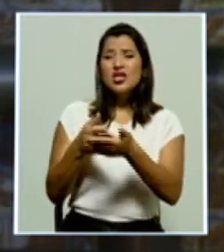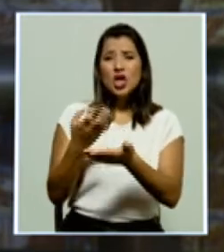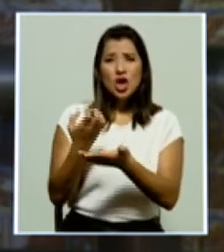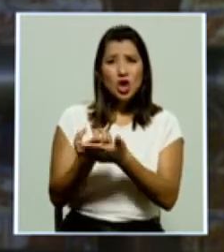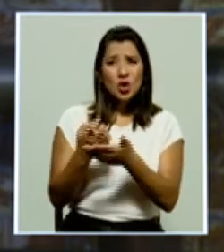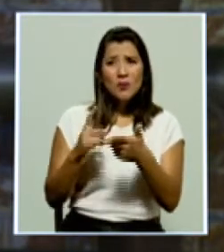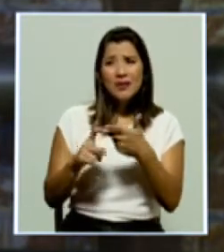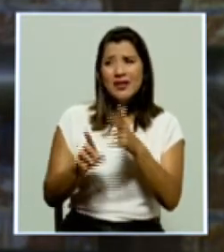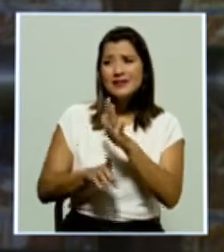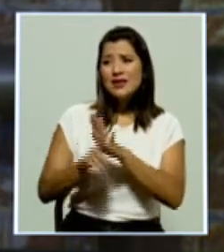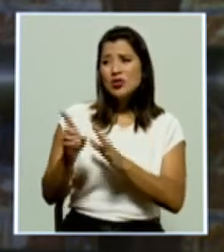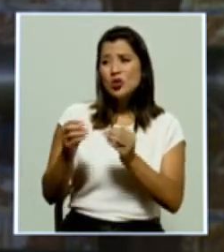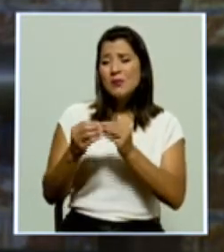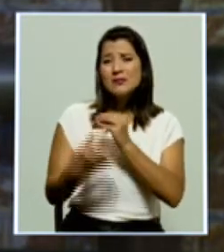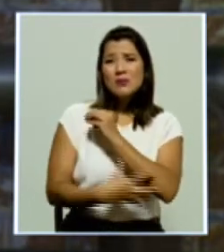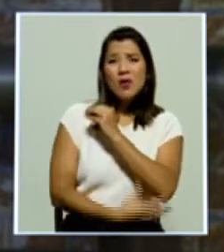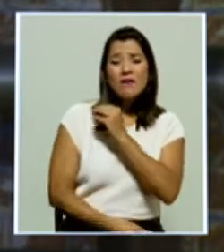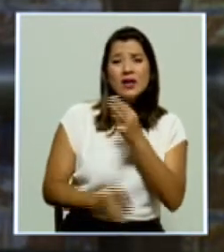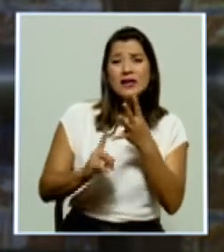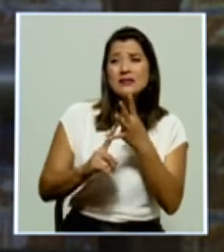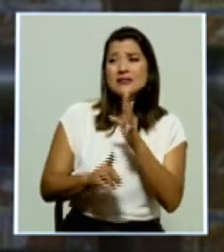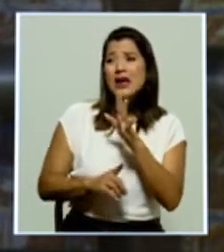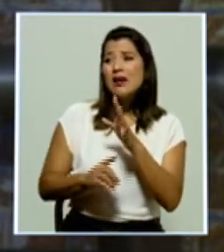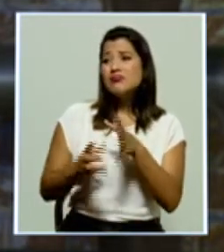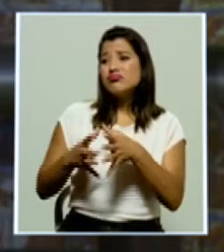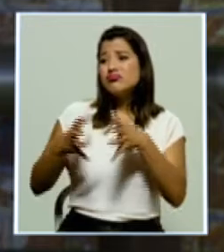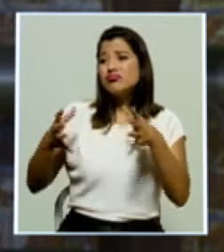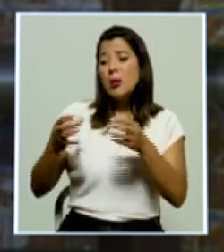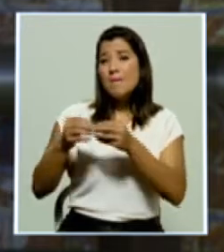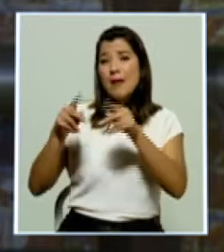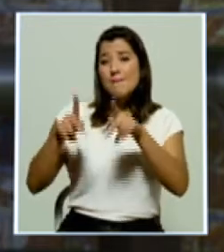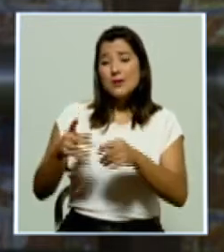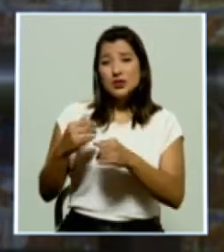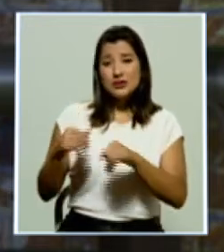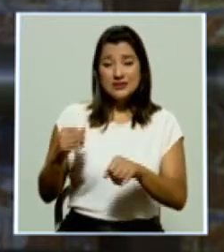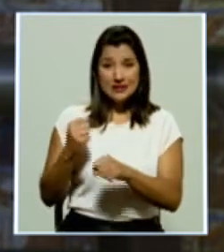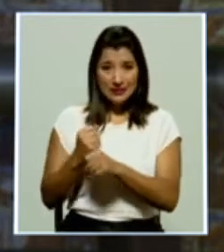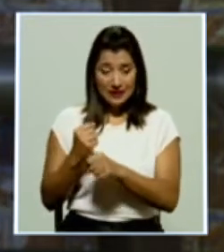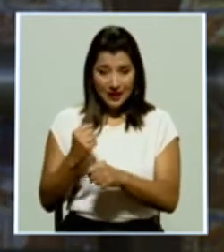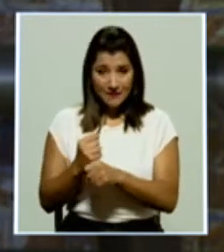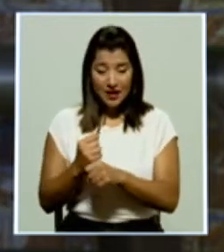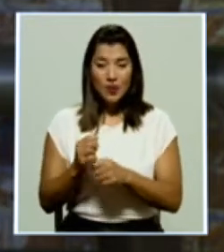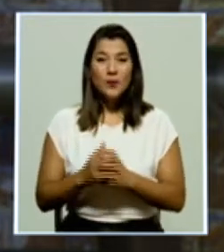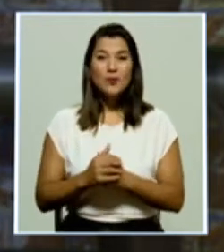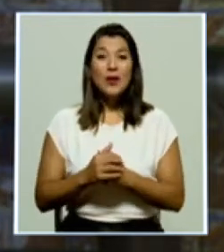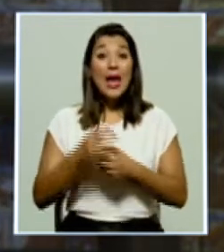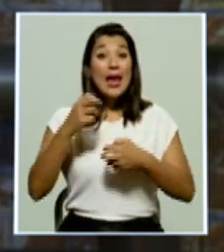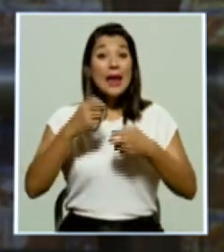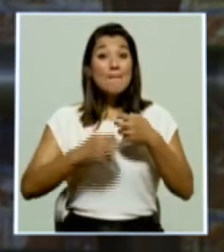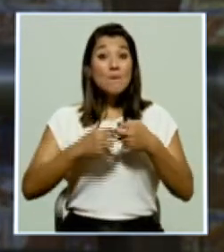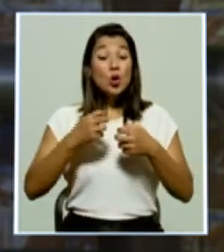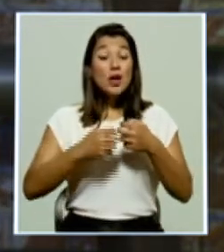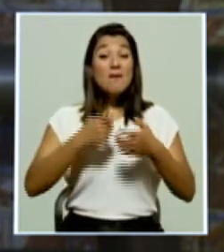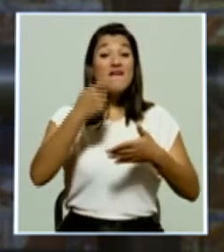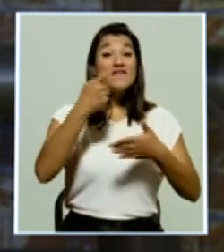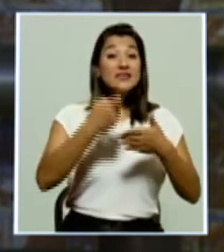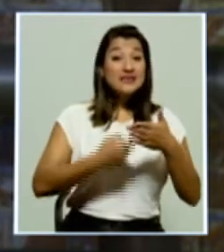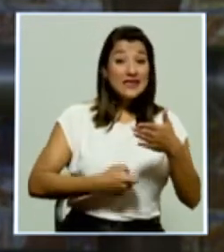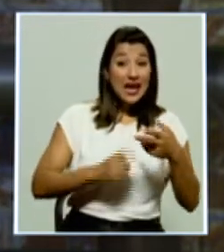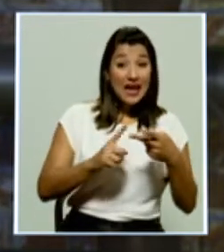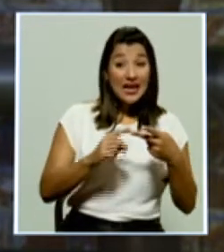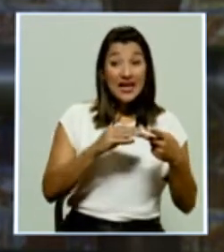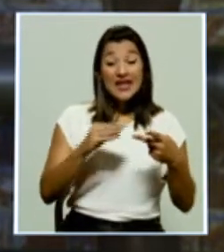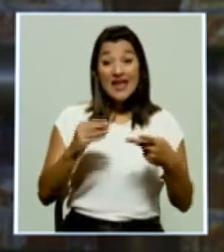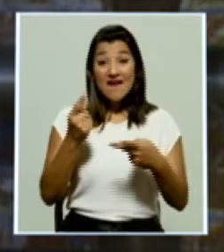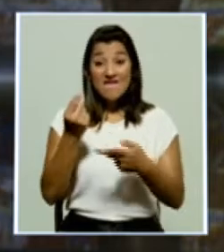el desempleo. Planteamos además que el problema de la crisis fiscal y de las finanzas